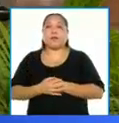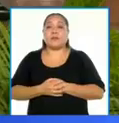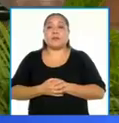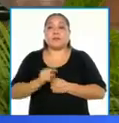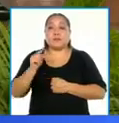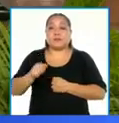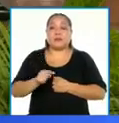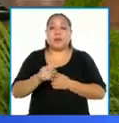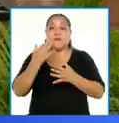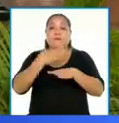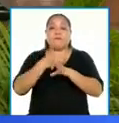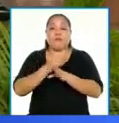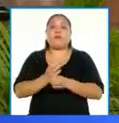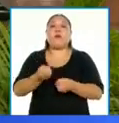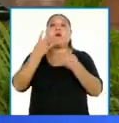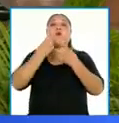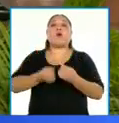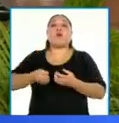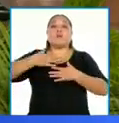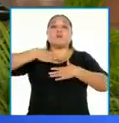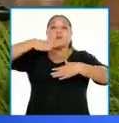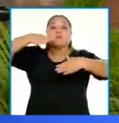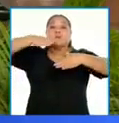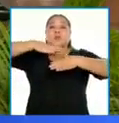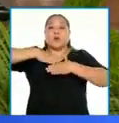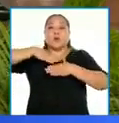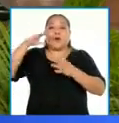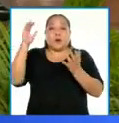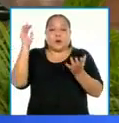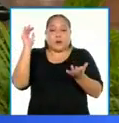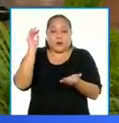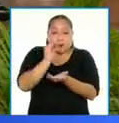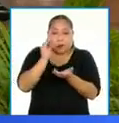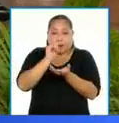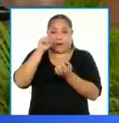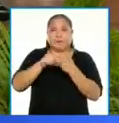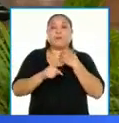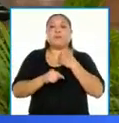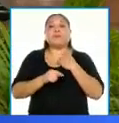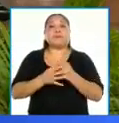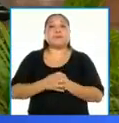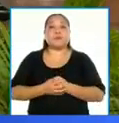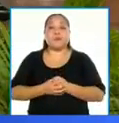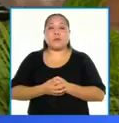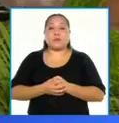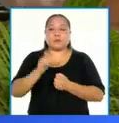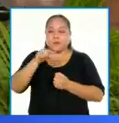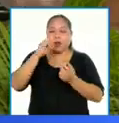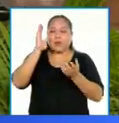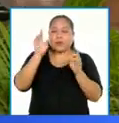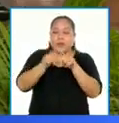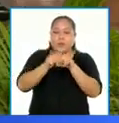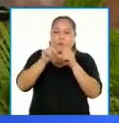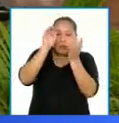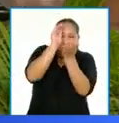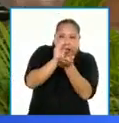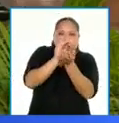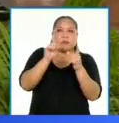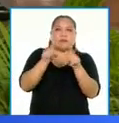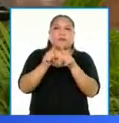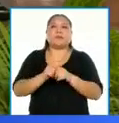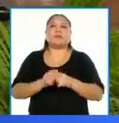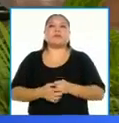se mide por su capacidad de producción de oxígeno, ¿no? Entonces, las más pequeñas, aunque hay un poco más pequeñas, pero digamos, las más